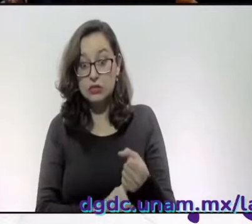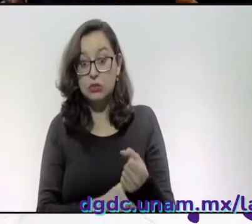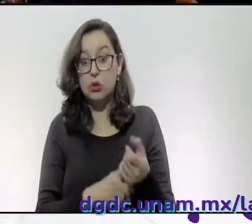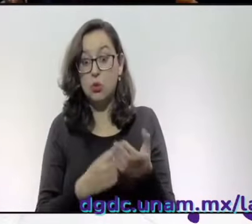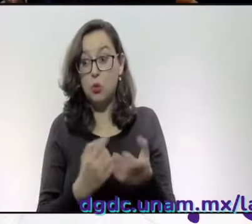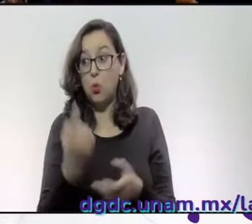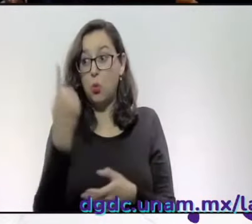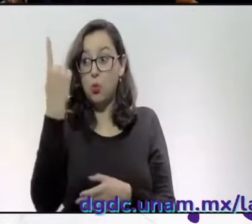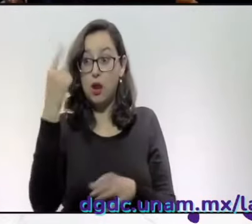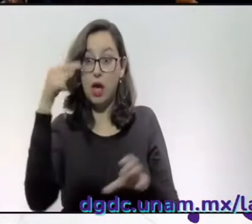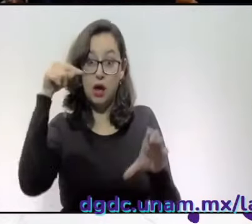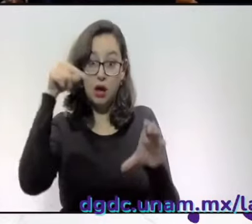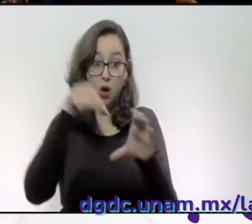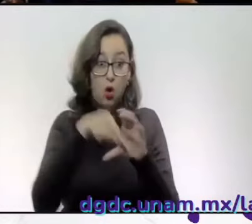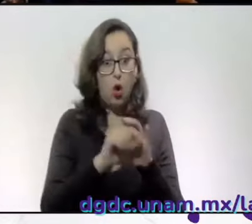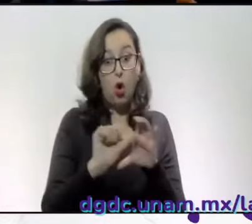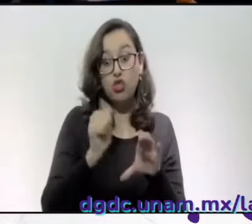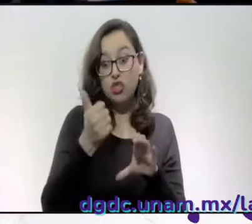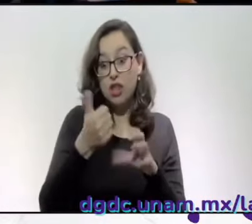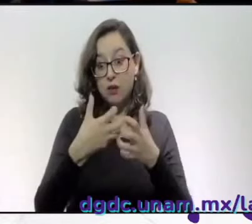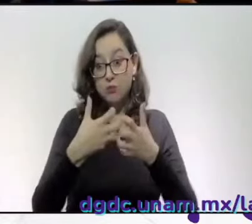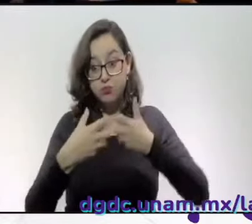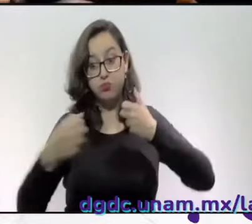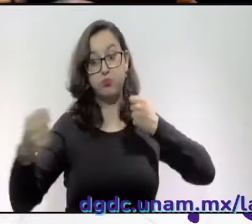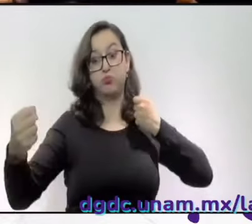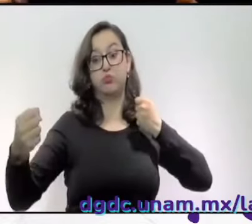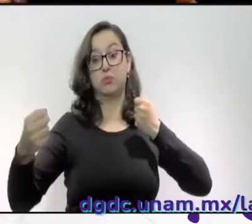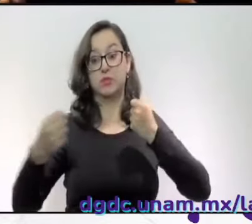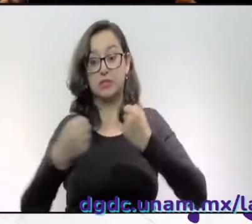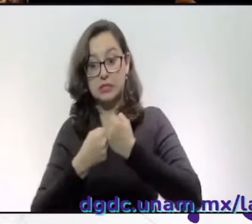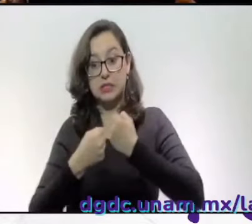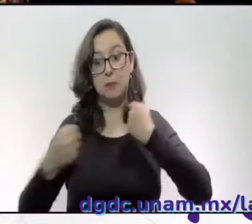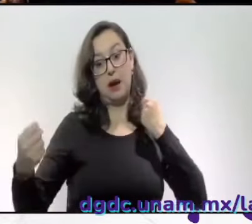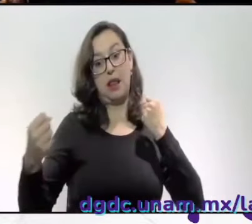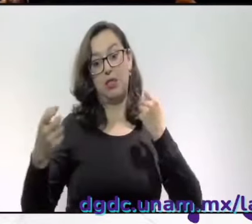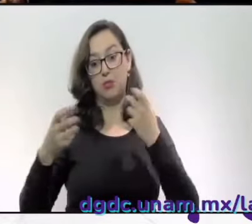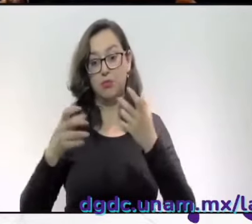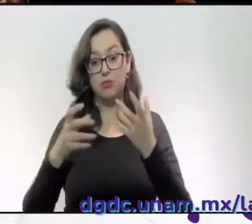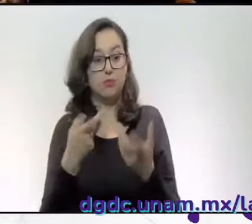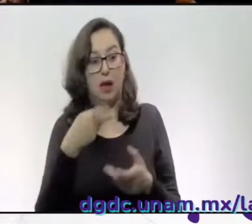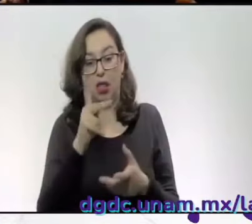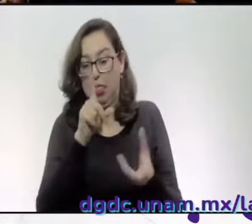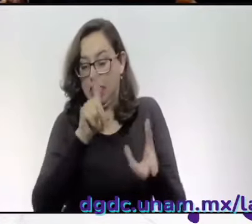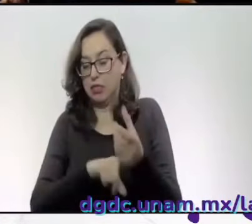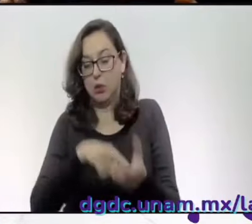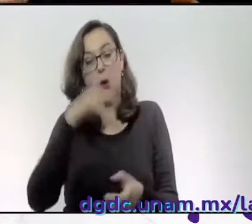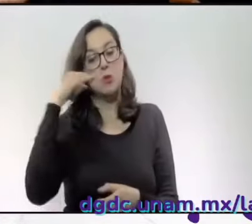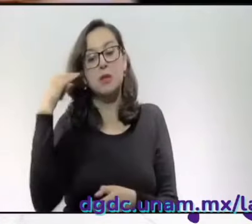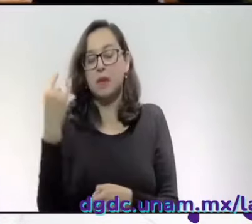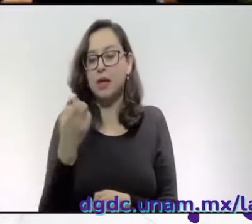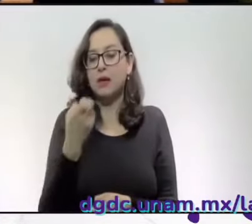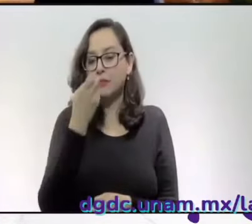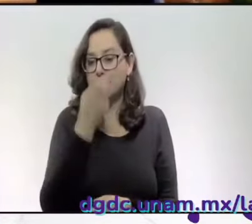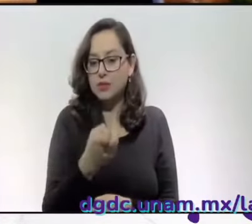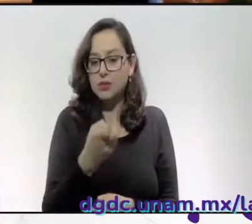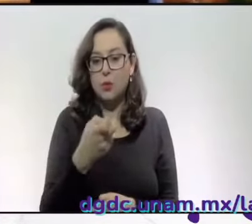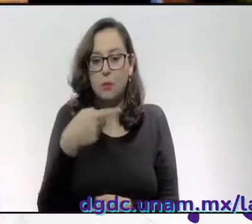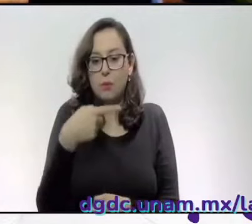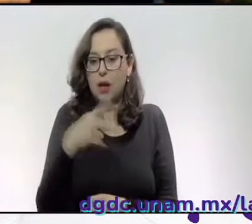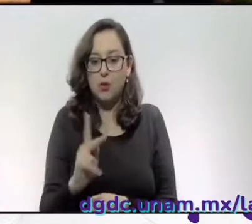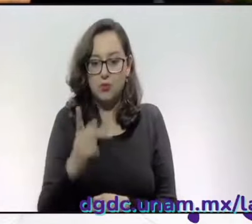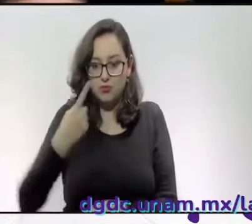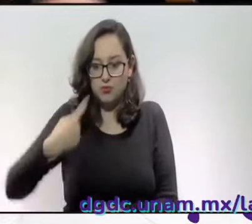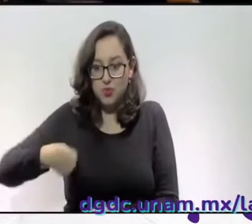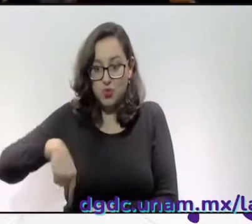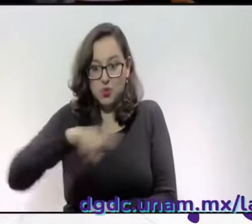negro y la otra se escapa y de alguna manera le roban energía al agujero negro. Pero eso es a nivel de partículas individuales. Un objeto macroscópico como